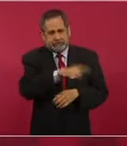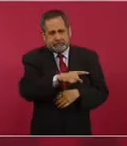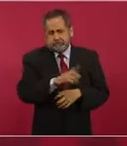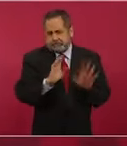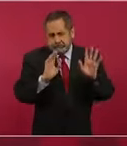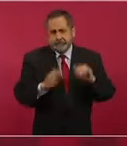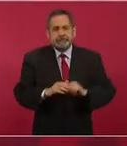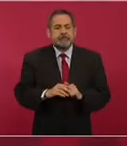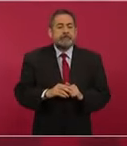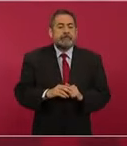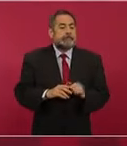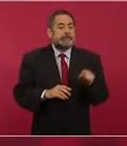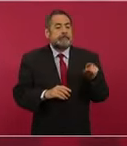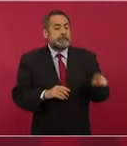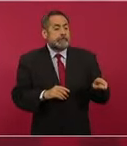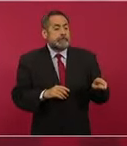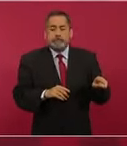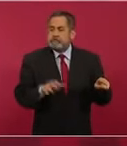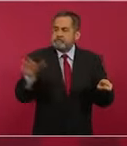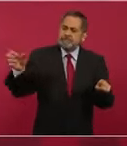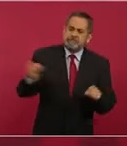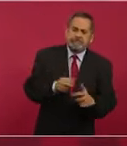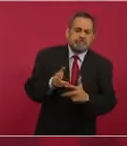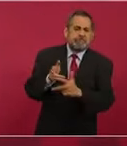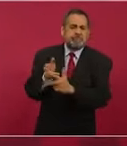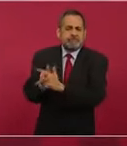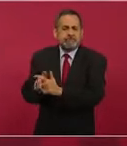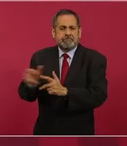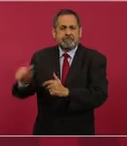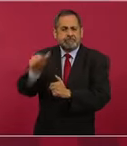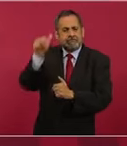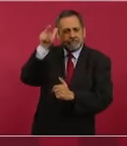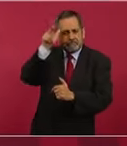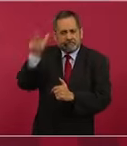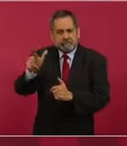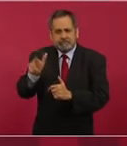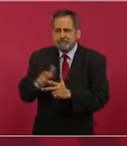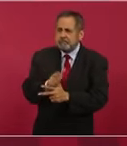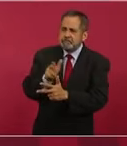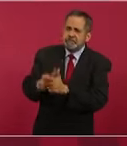sacrificaron a Hidalgo, a Morelos,